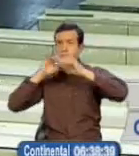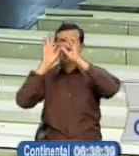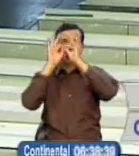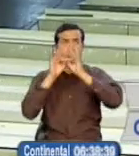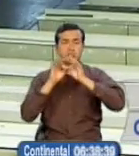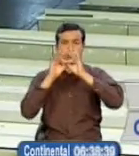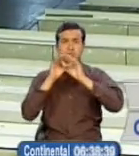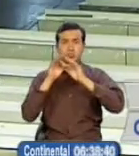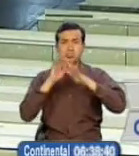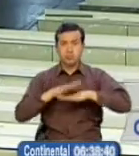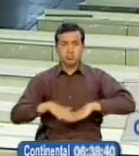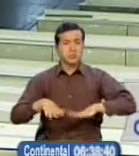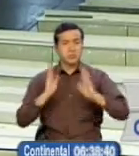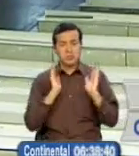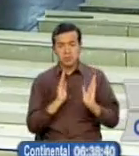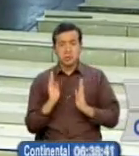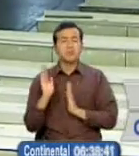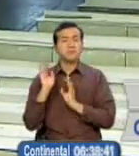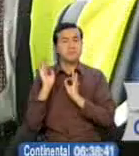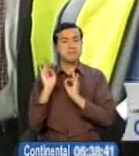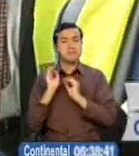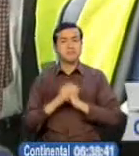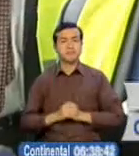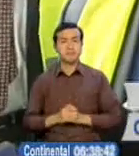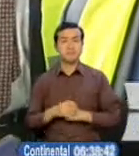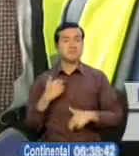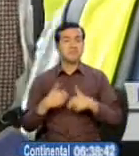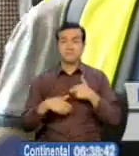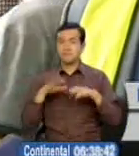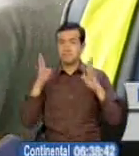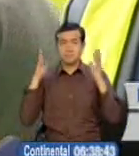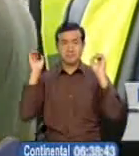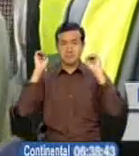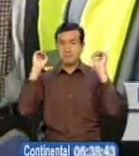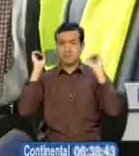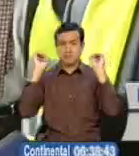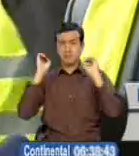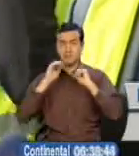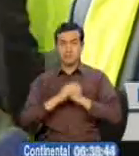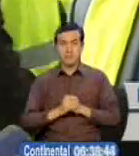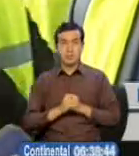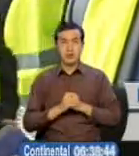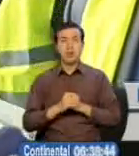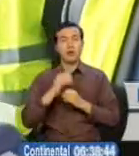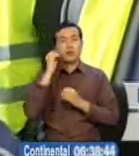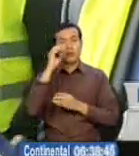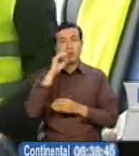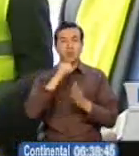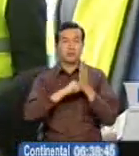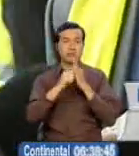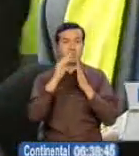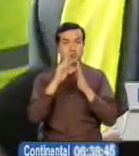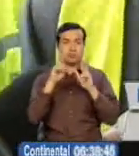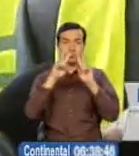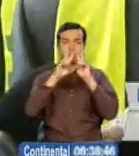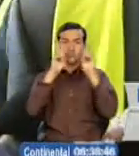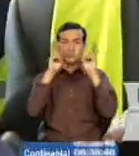3 avanza de acuerdo a lo planificado. No hay ningún problema. Absolutamente lo que hemos estado es informando a los ministros los